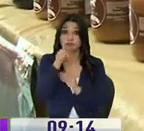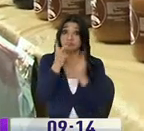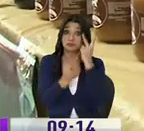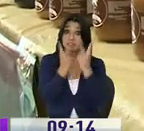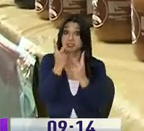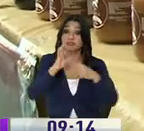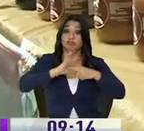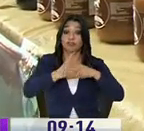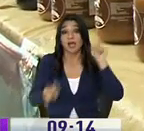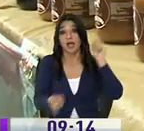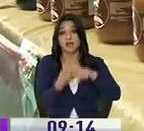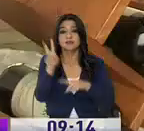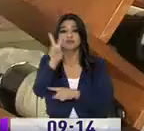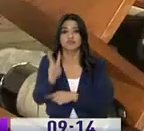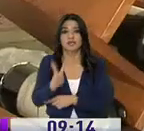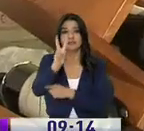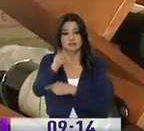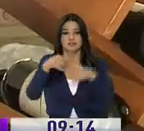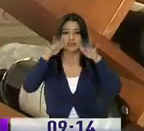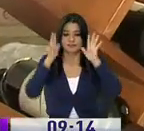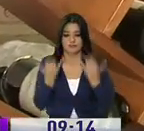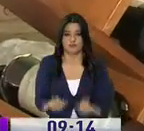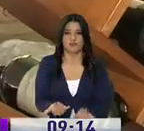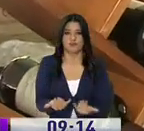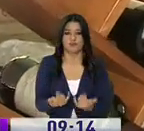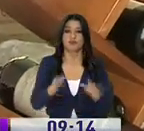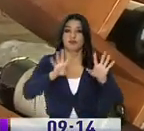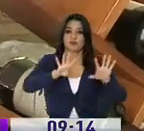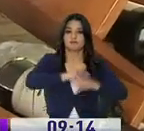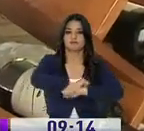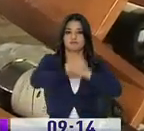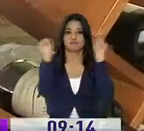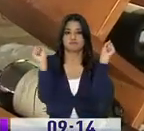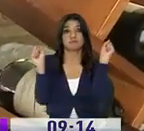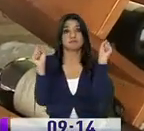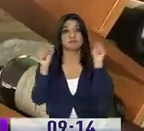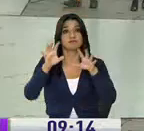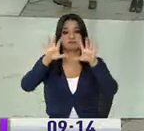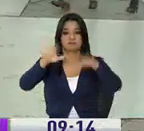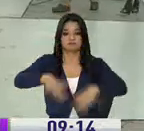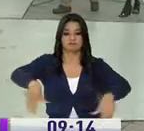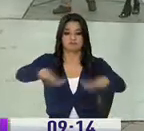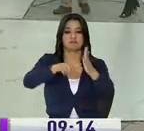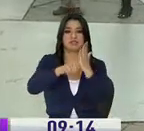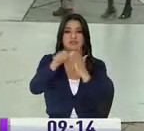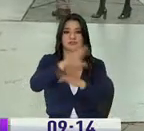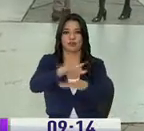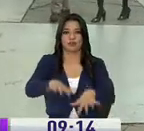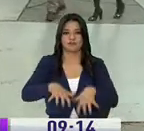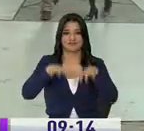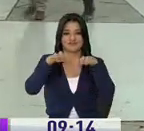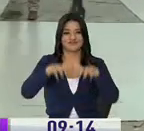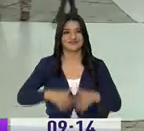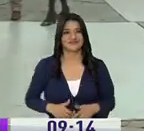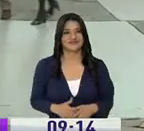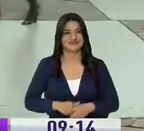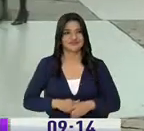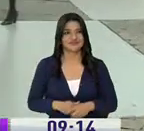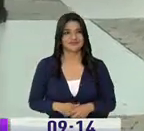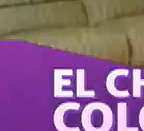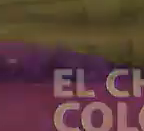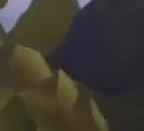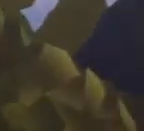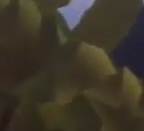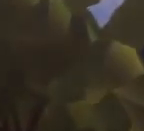visitar esta feria hasta este viernes 20 de diciembre, desde las 9 de la mañana, en la explanada del MAGAP, informó